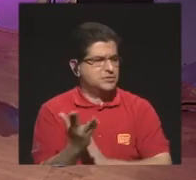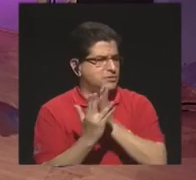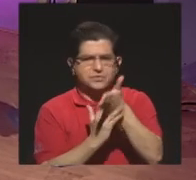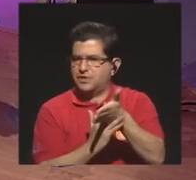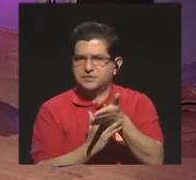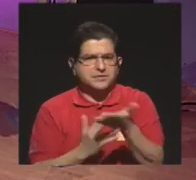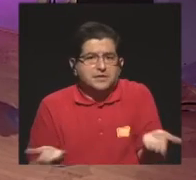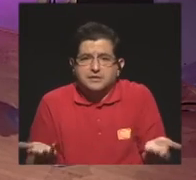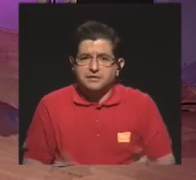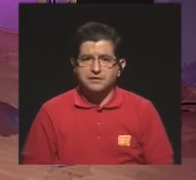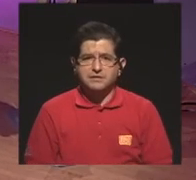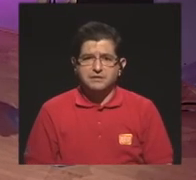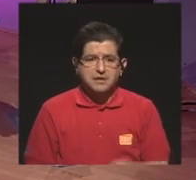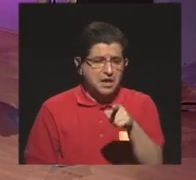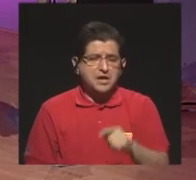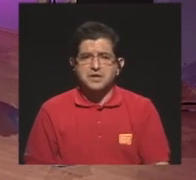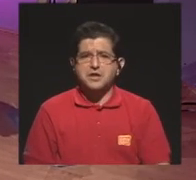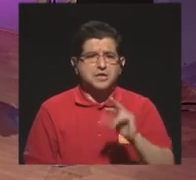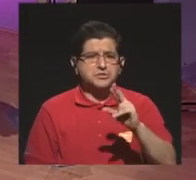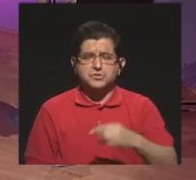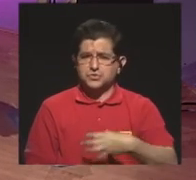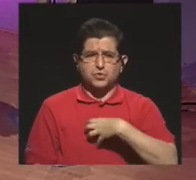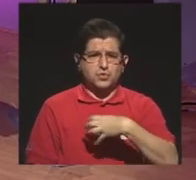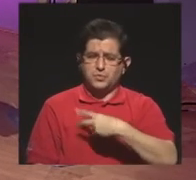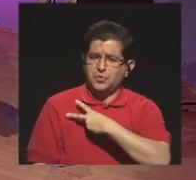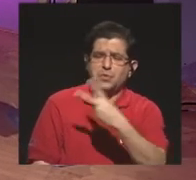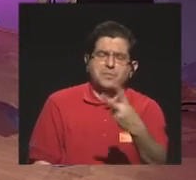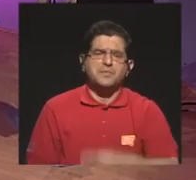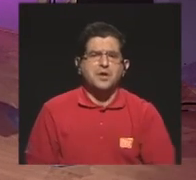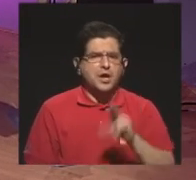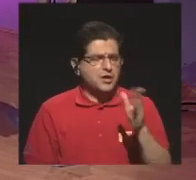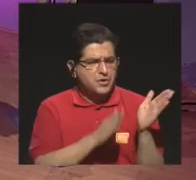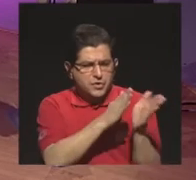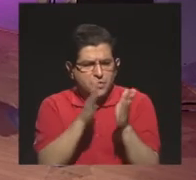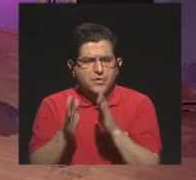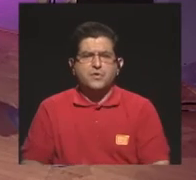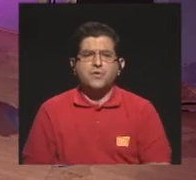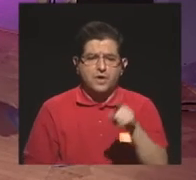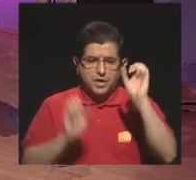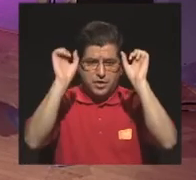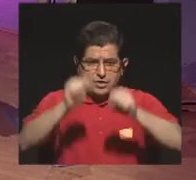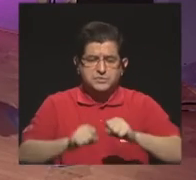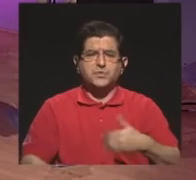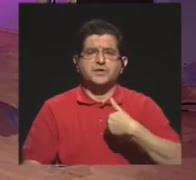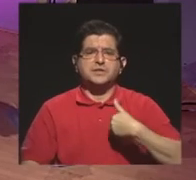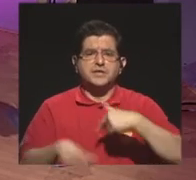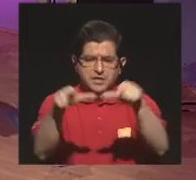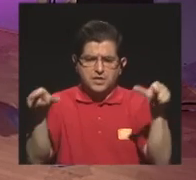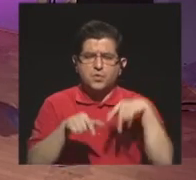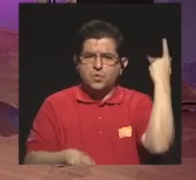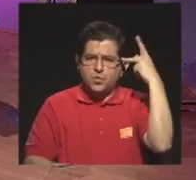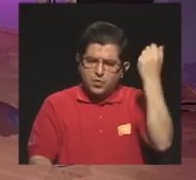accediendo a estos puestos, no están poniendo de su parte, no están preparándose para alcanzar un puesto político.